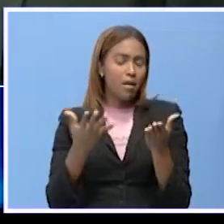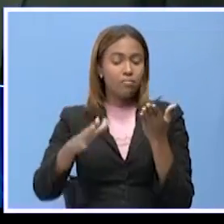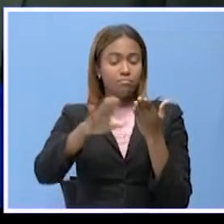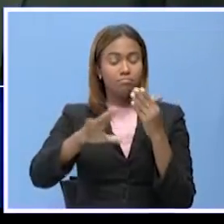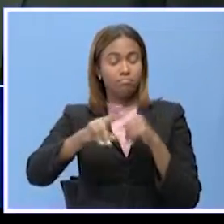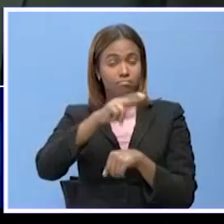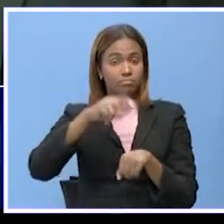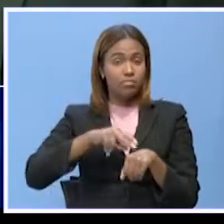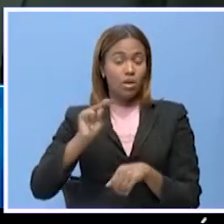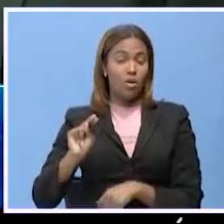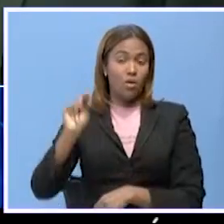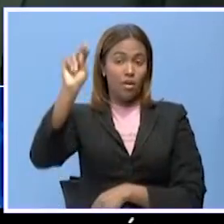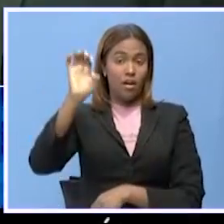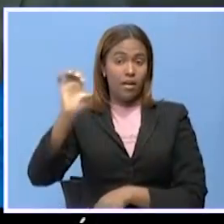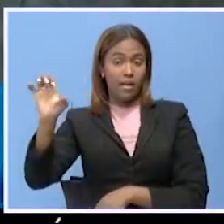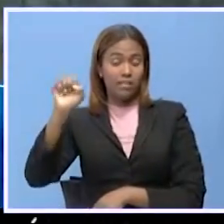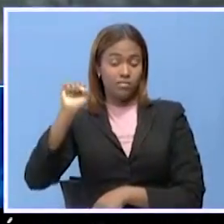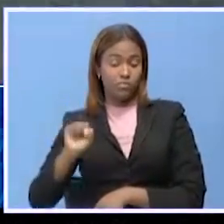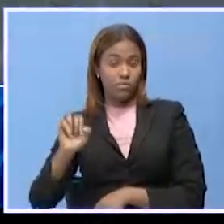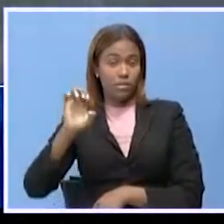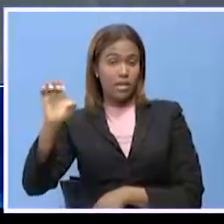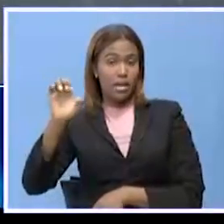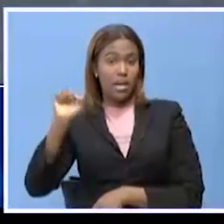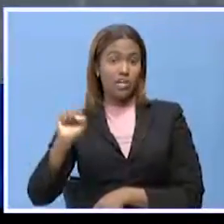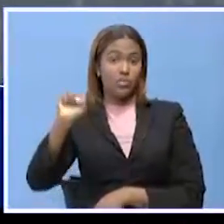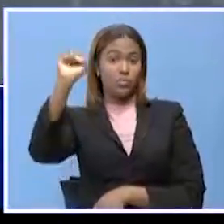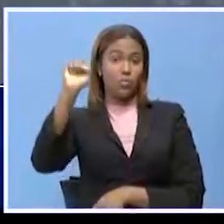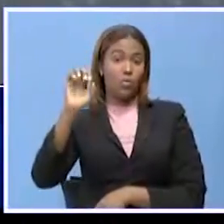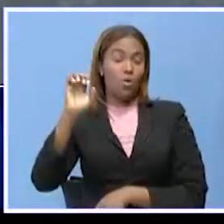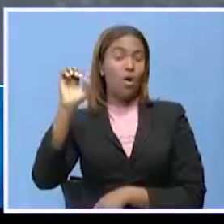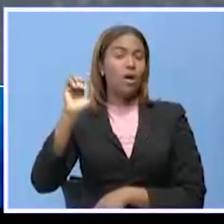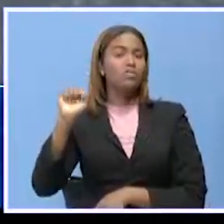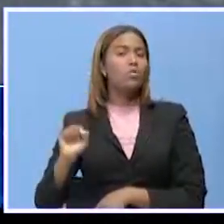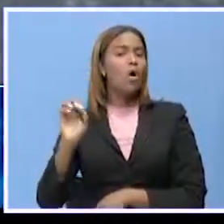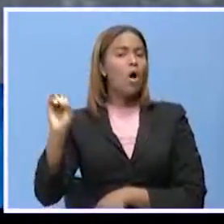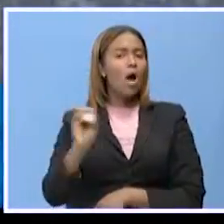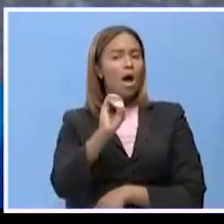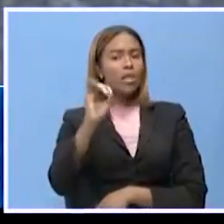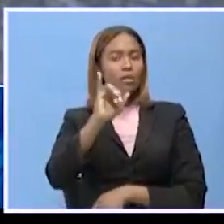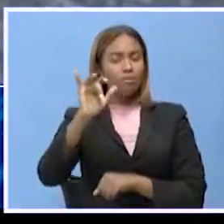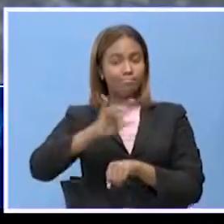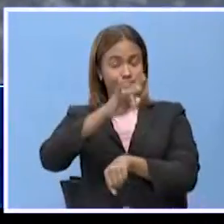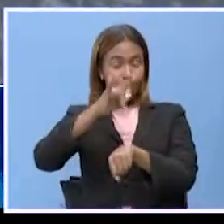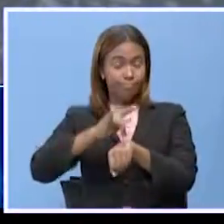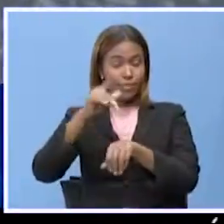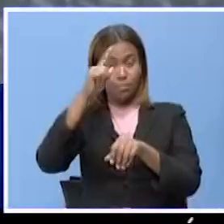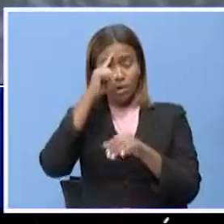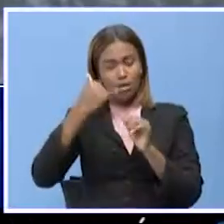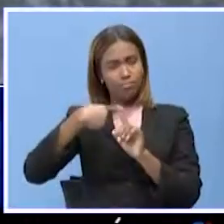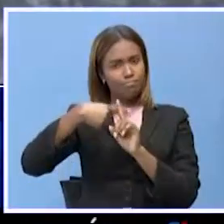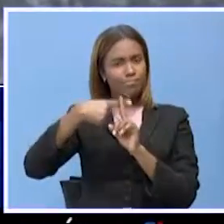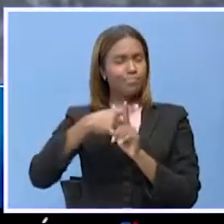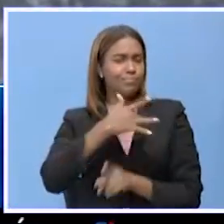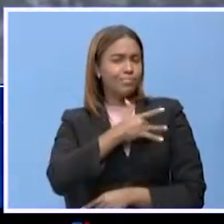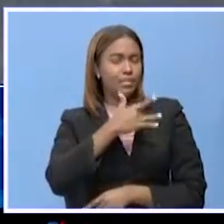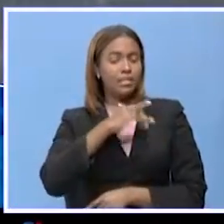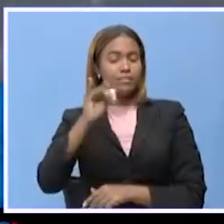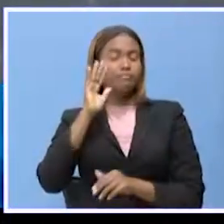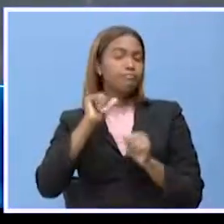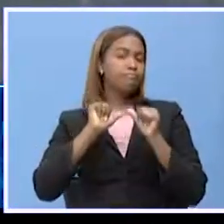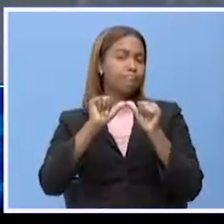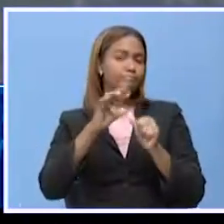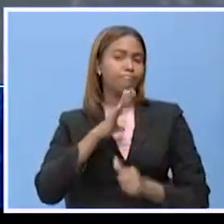las regiones noreste, sureste, suroeste y la cordillera central. En cuanto a la temperatura, estas